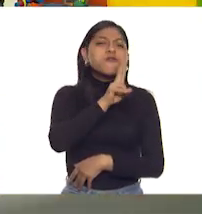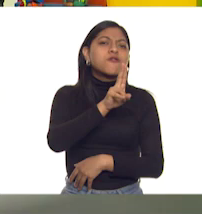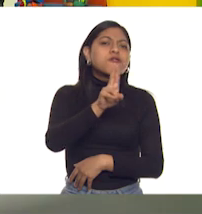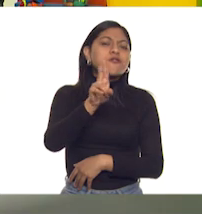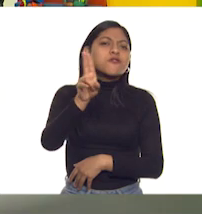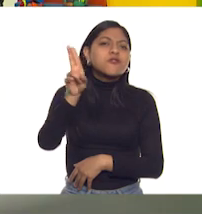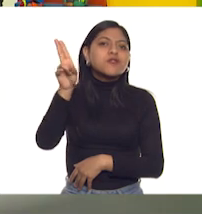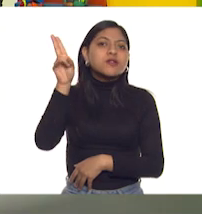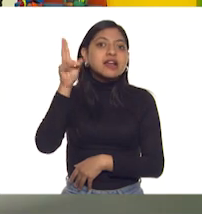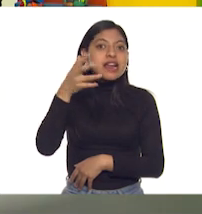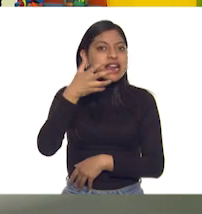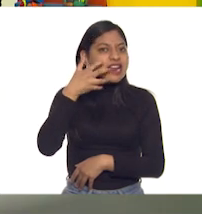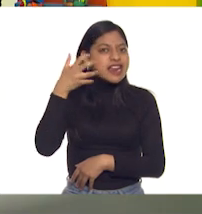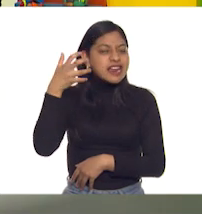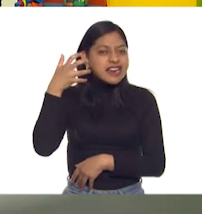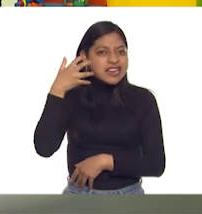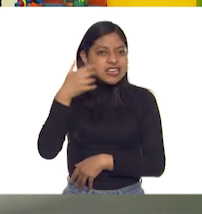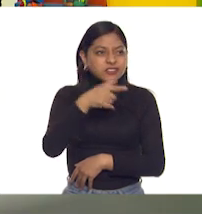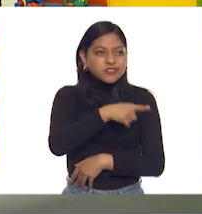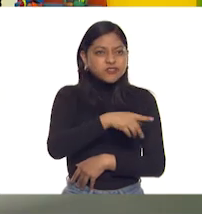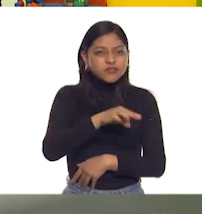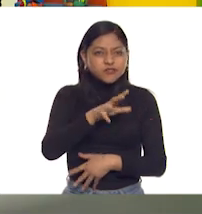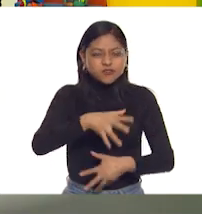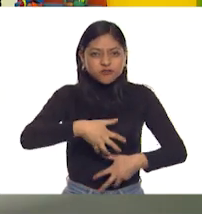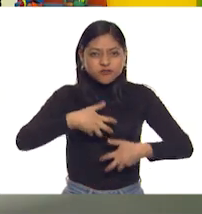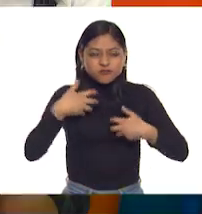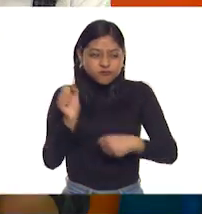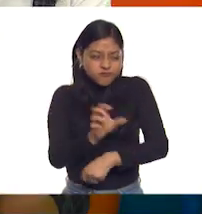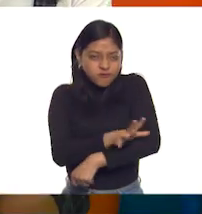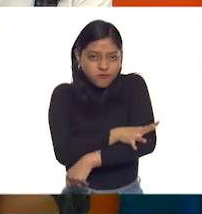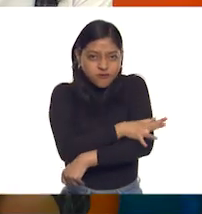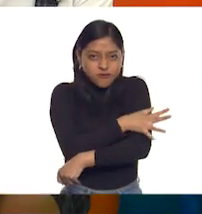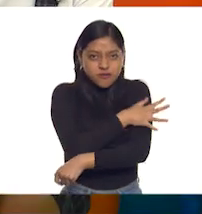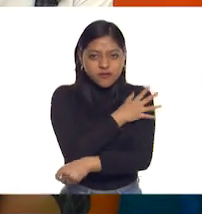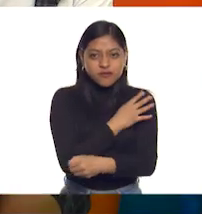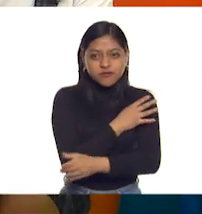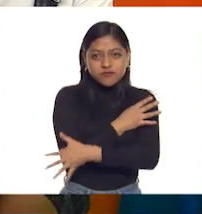Los gatos maullaban.